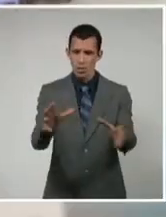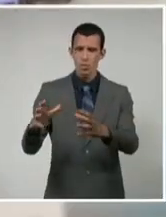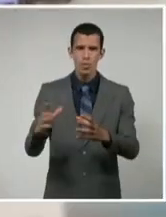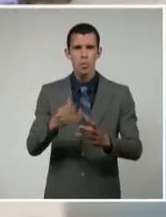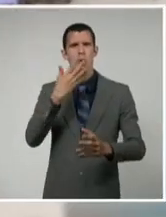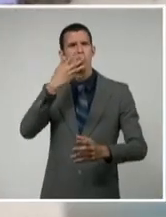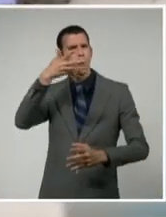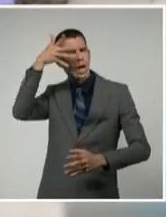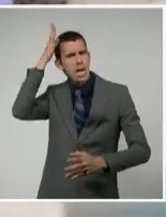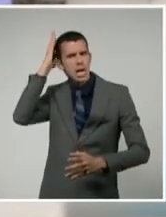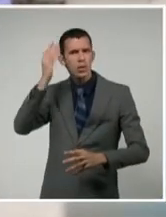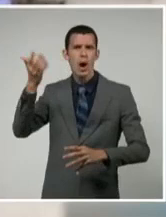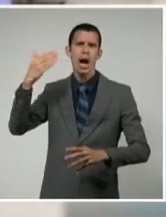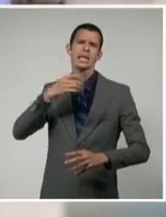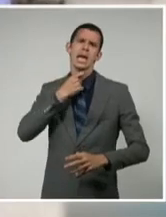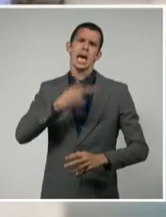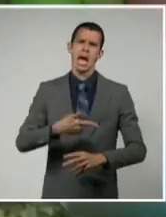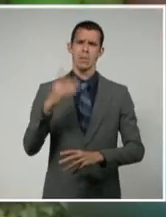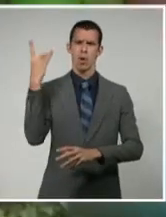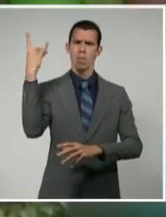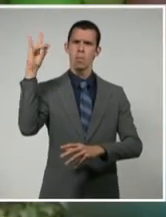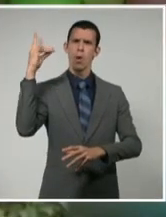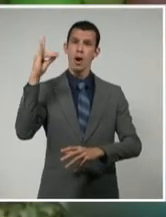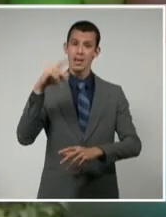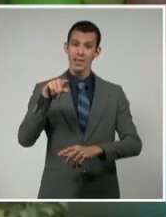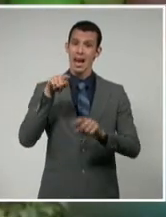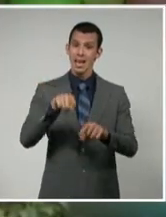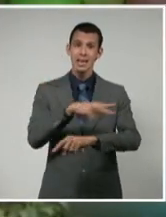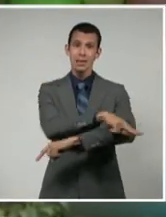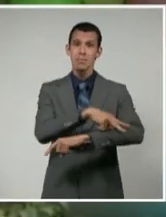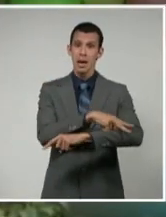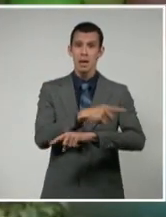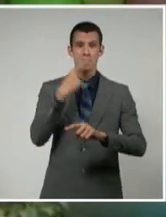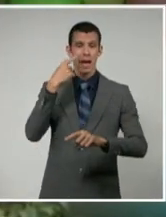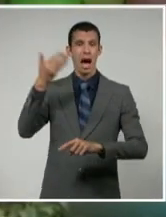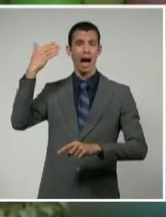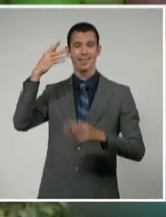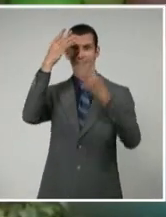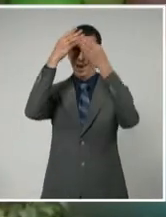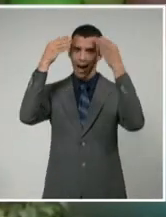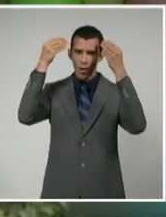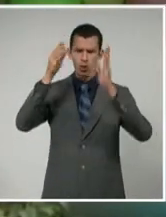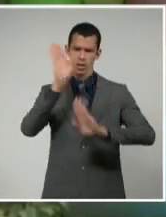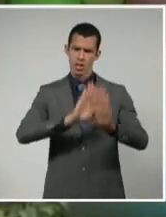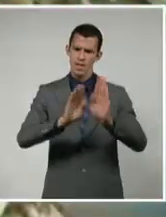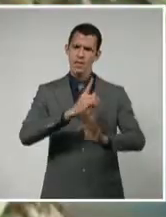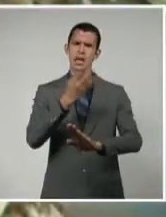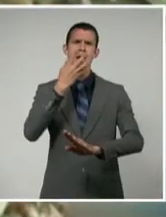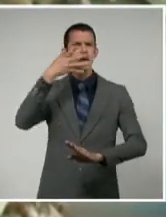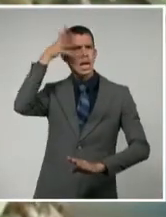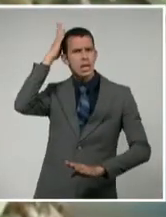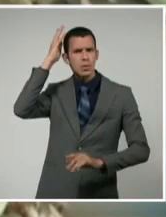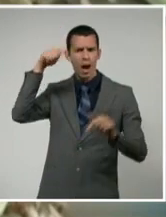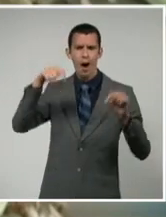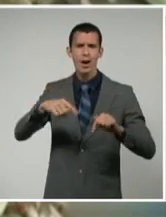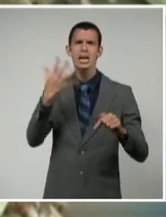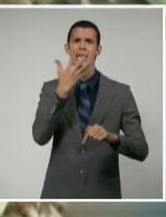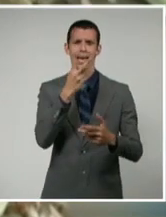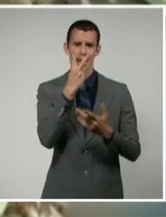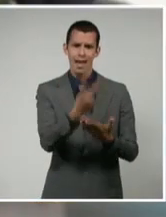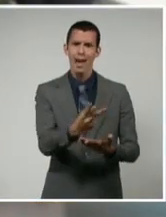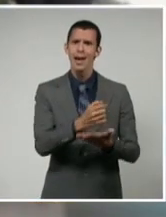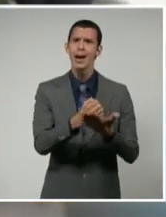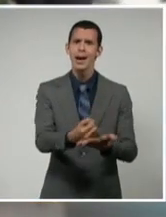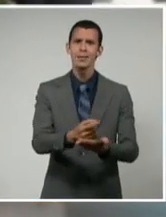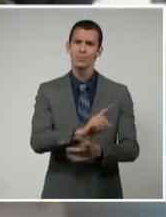un presidente indígena fue removido por un golpe de Estado fundamentalista y racista perpetrado con el apoyo de las fuerzas conservadoras del continente